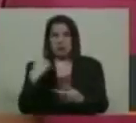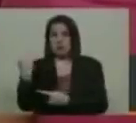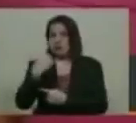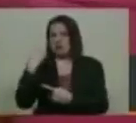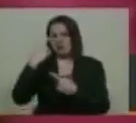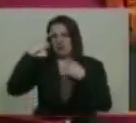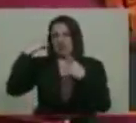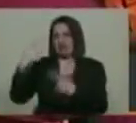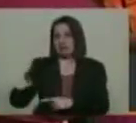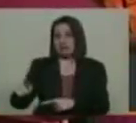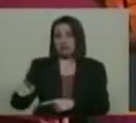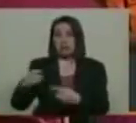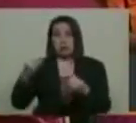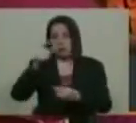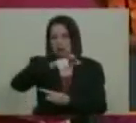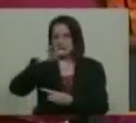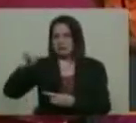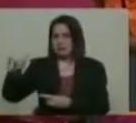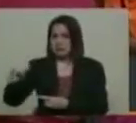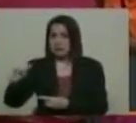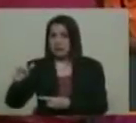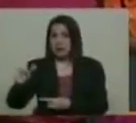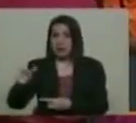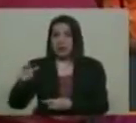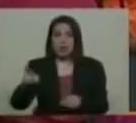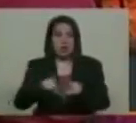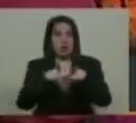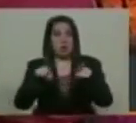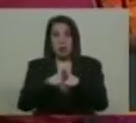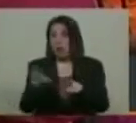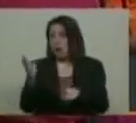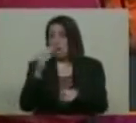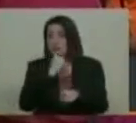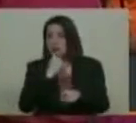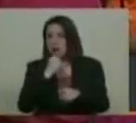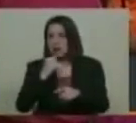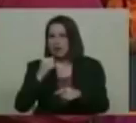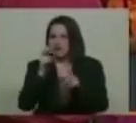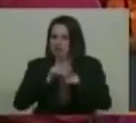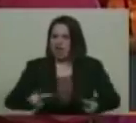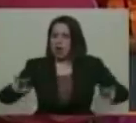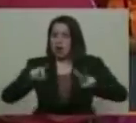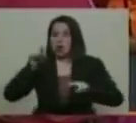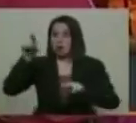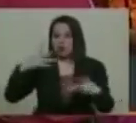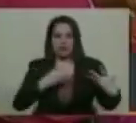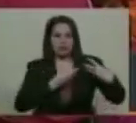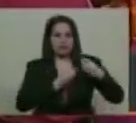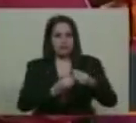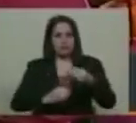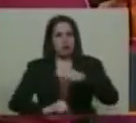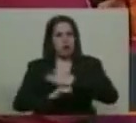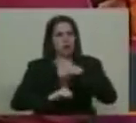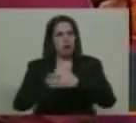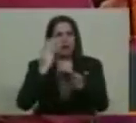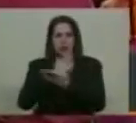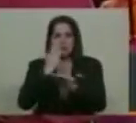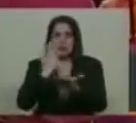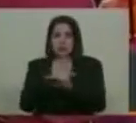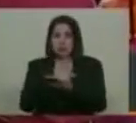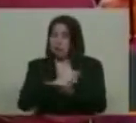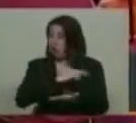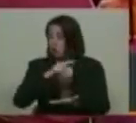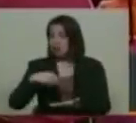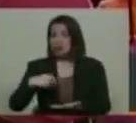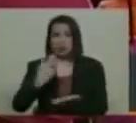figuras de gente, nos consideraban casi irracionales. Usted estuvo a nuestro lado, presidente. Por eso